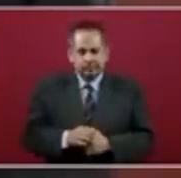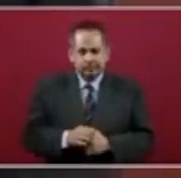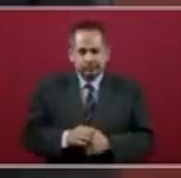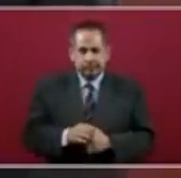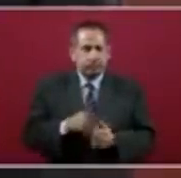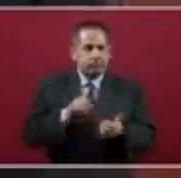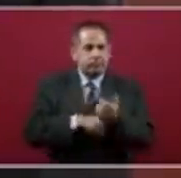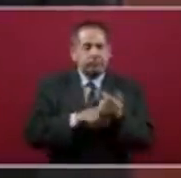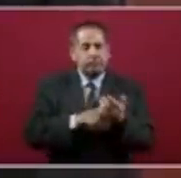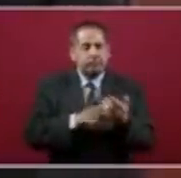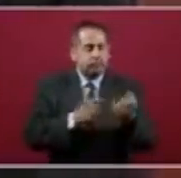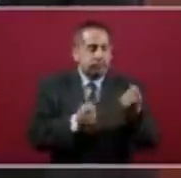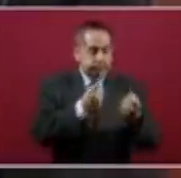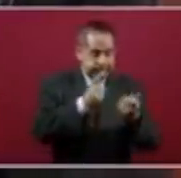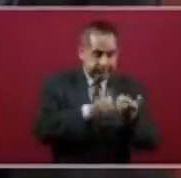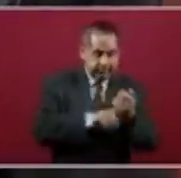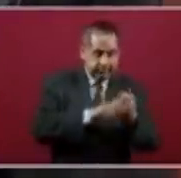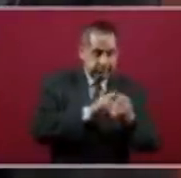asuntos pendientes,